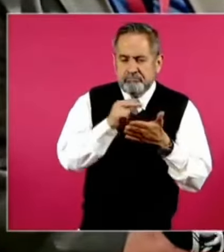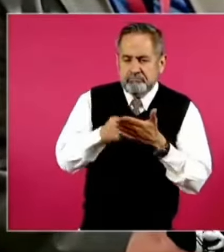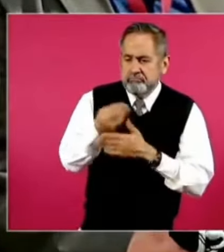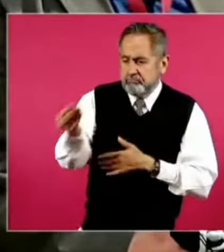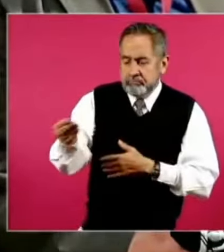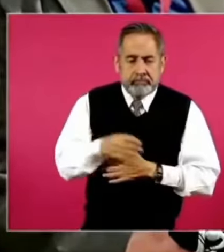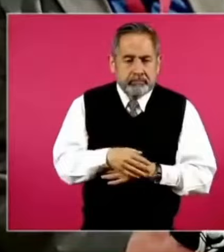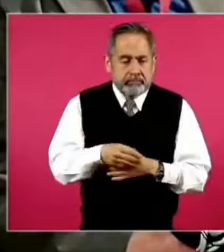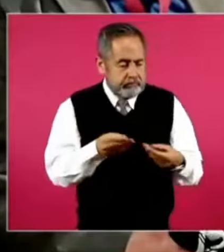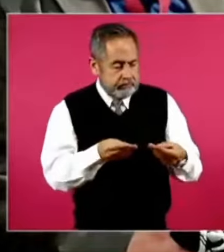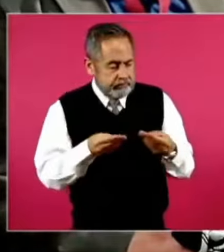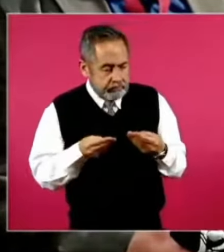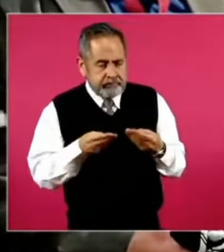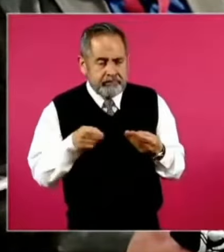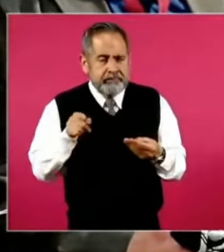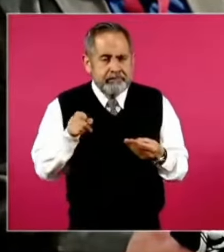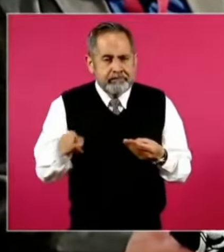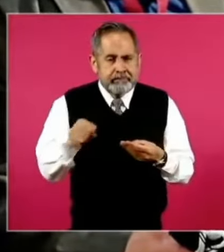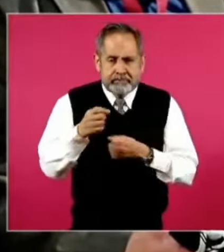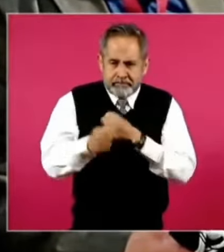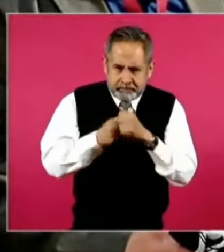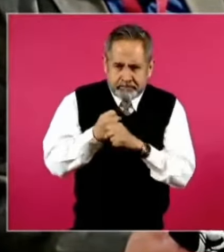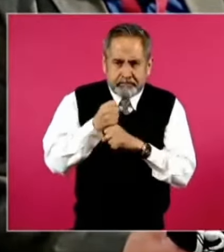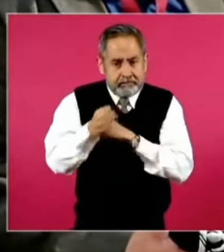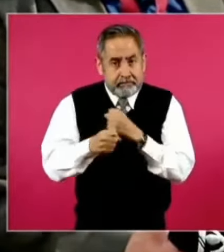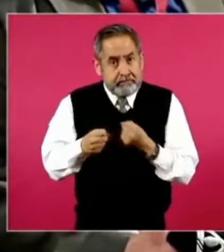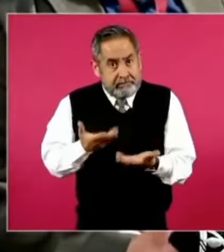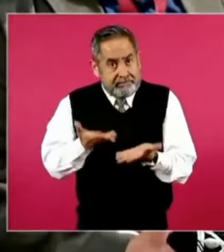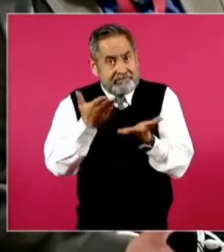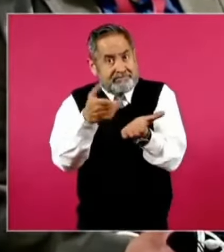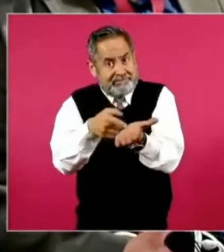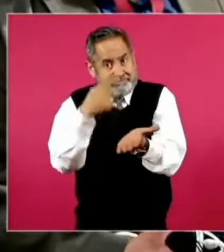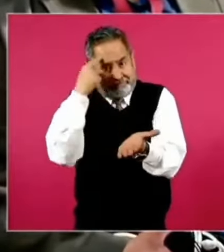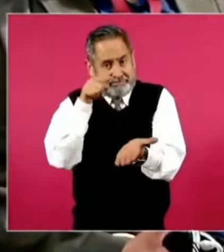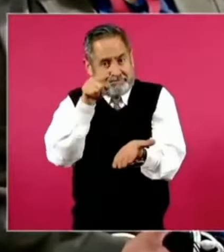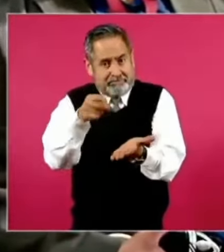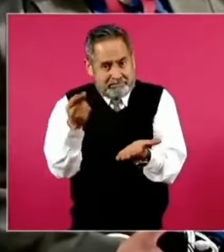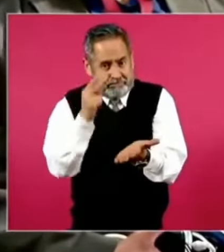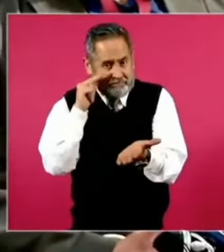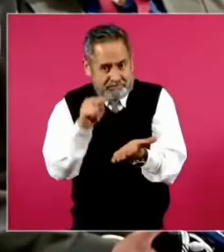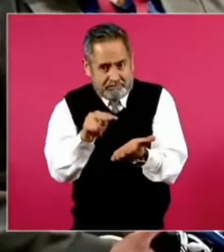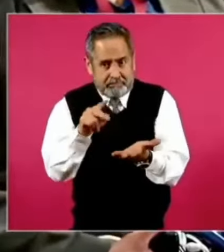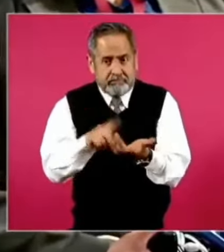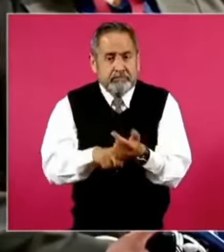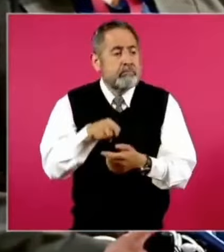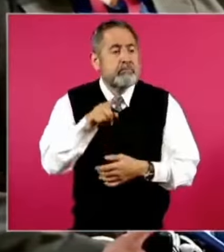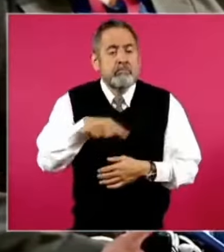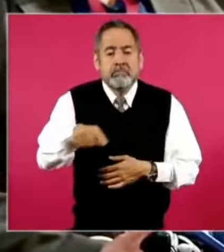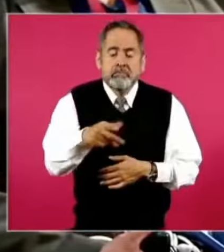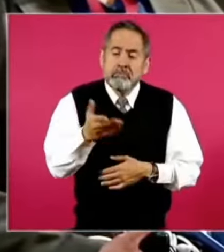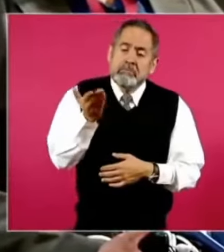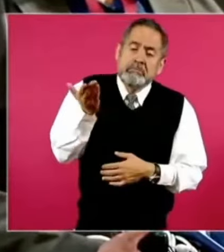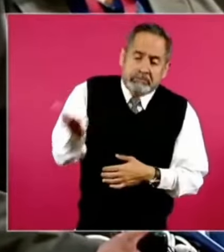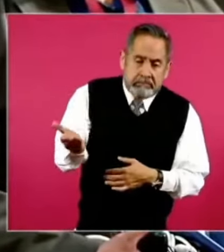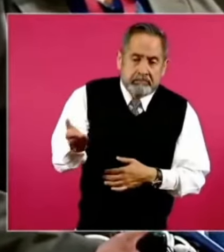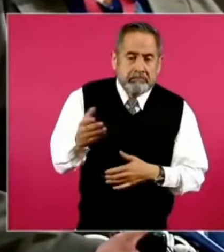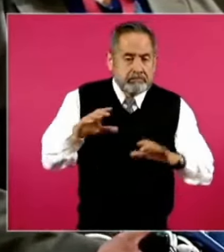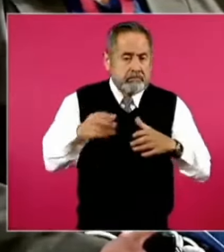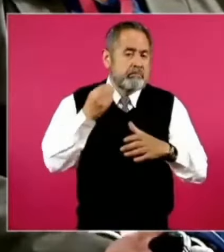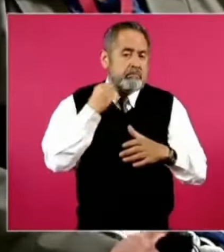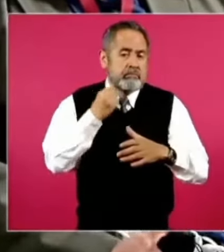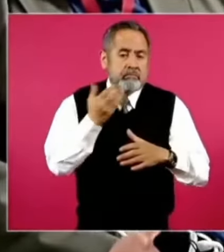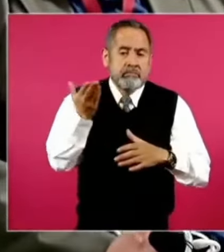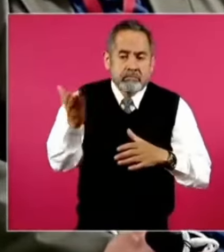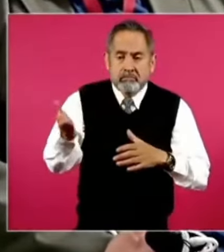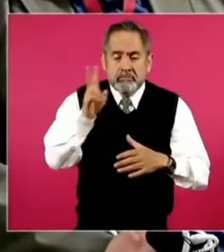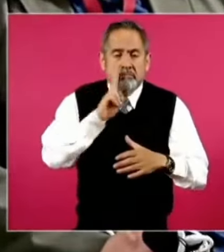Los abogados llevan años, yo le presenté este caso a usted, donde habían solicitado poder